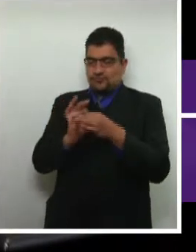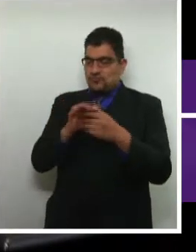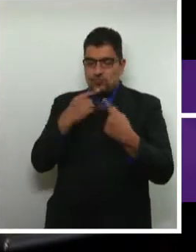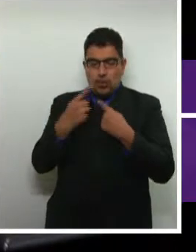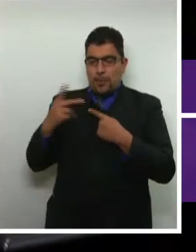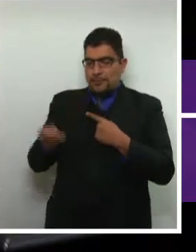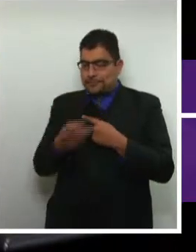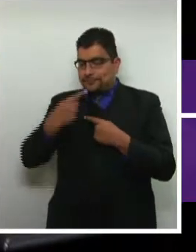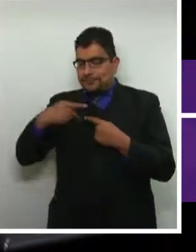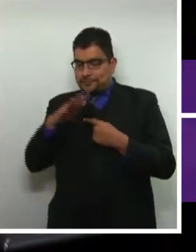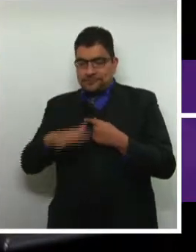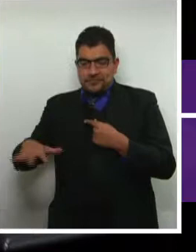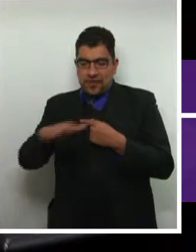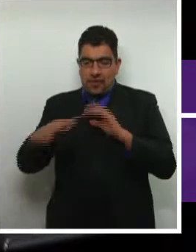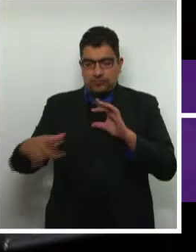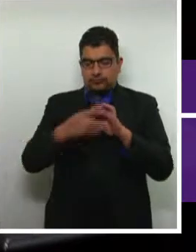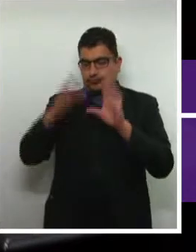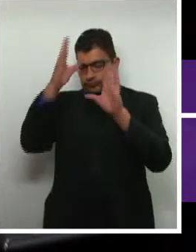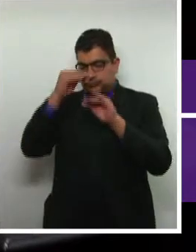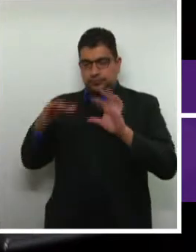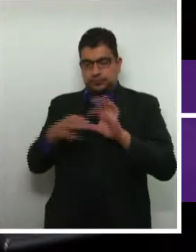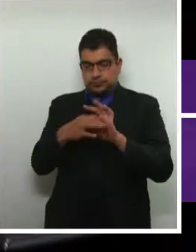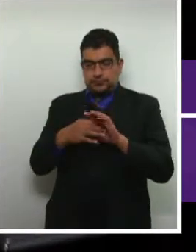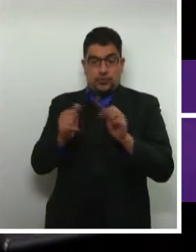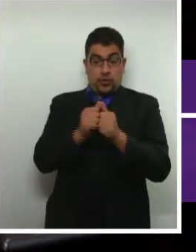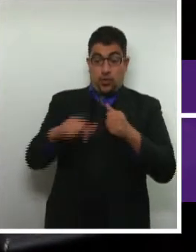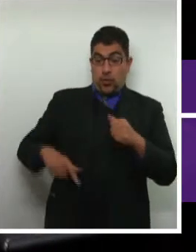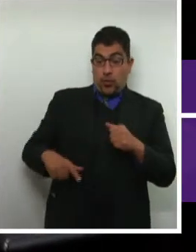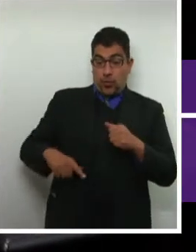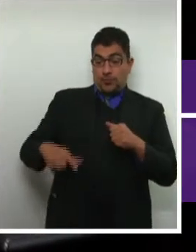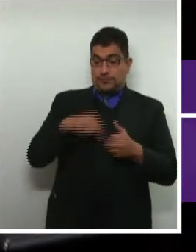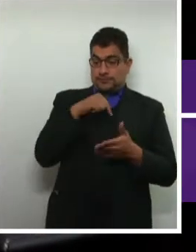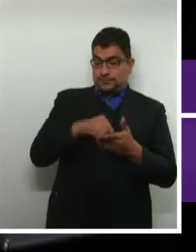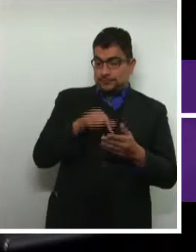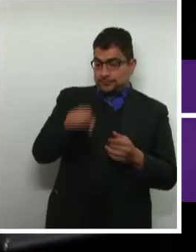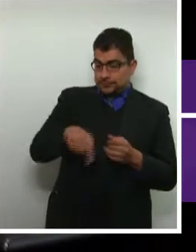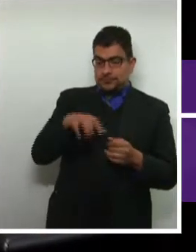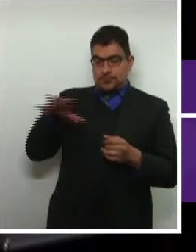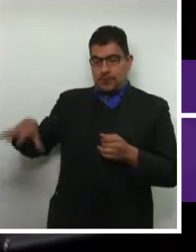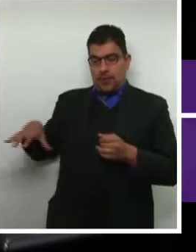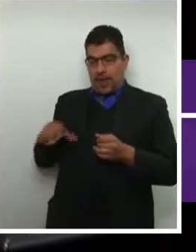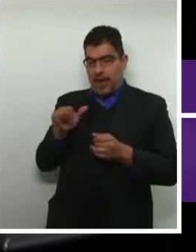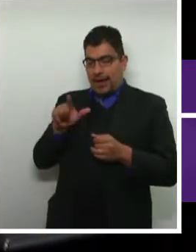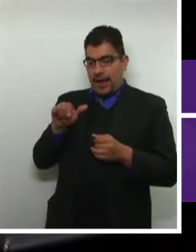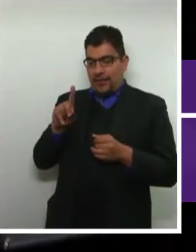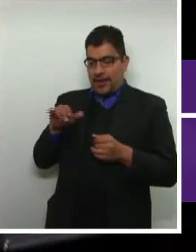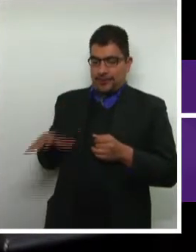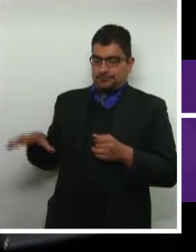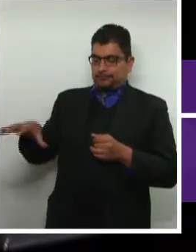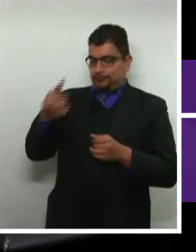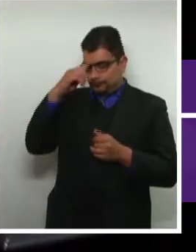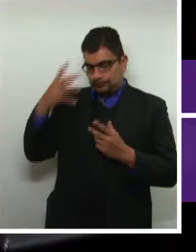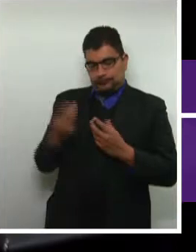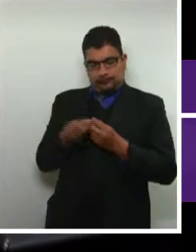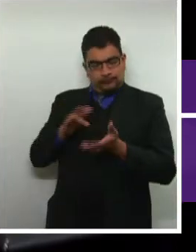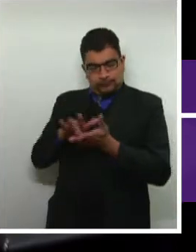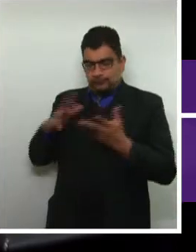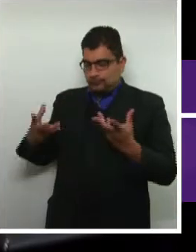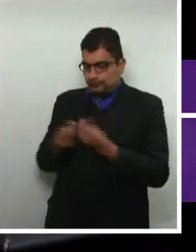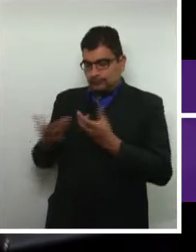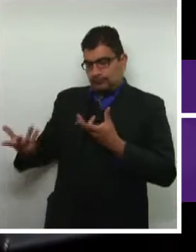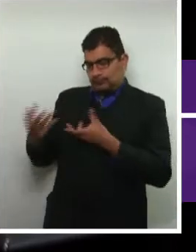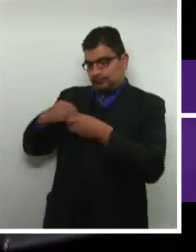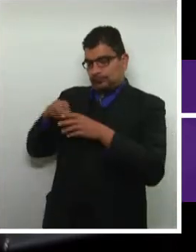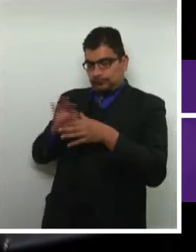pública. Colaborará con el gobierno local y las alcaldías en la promoción del desarrollo social incluyente,